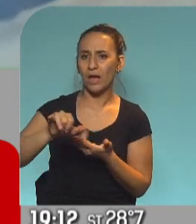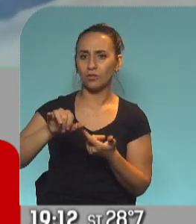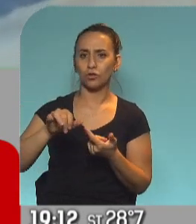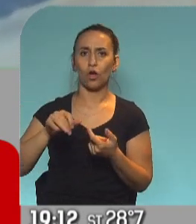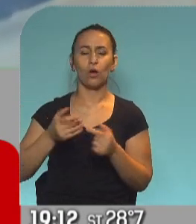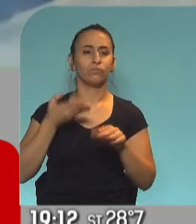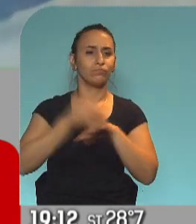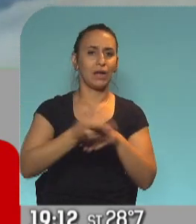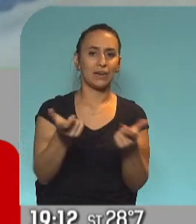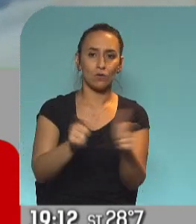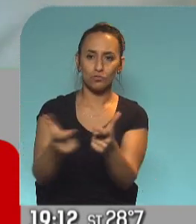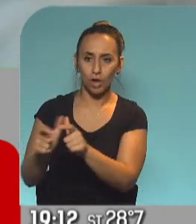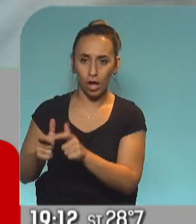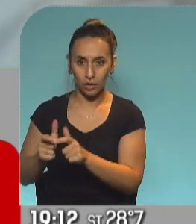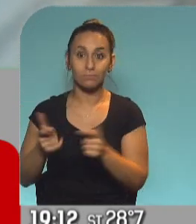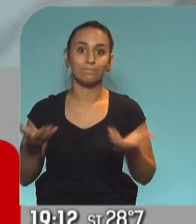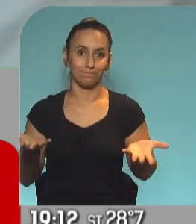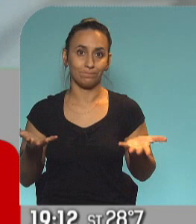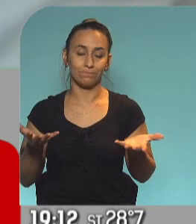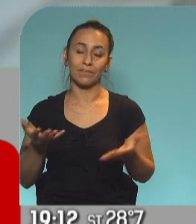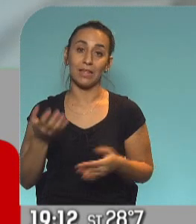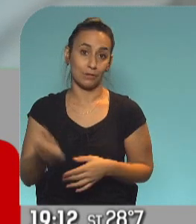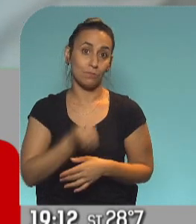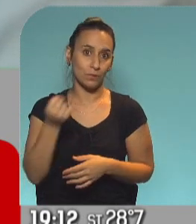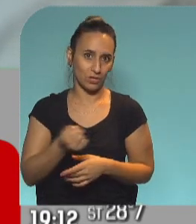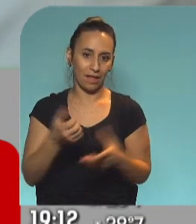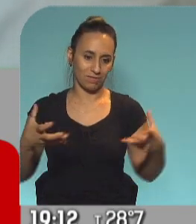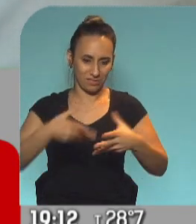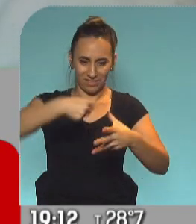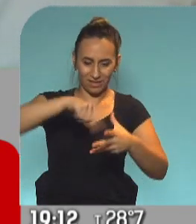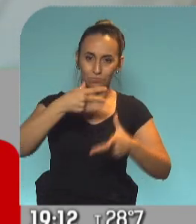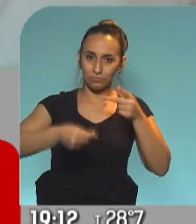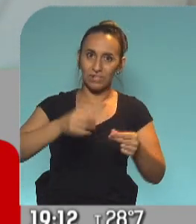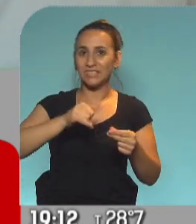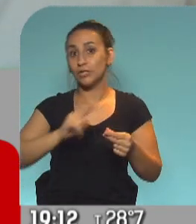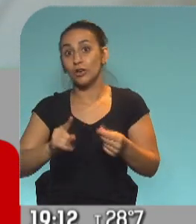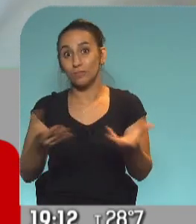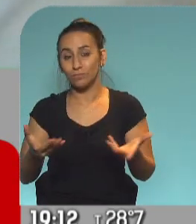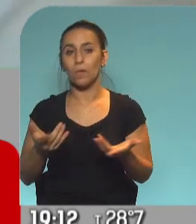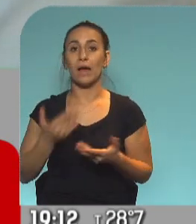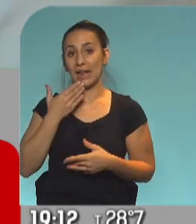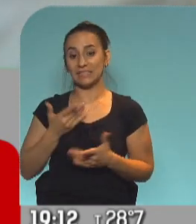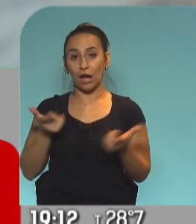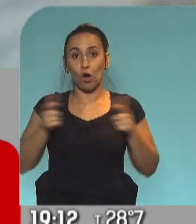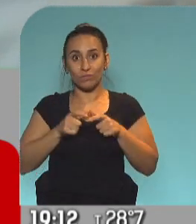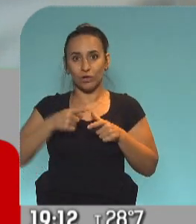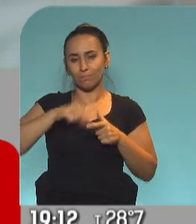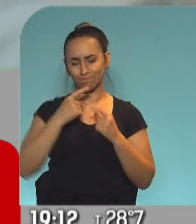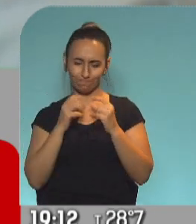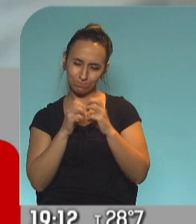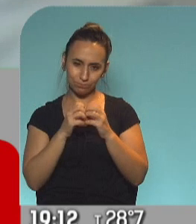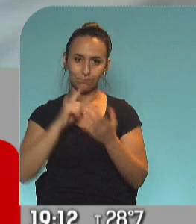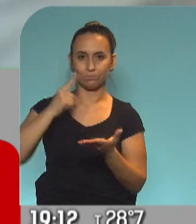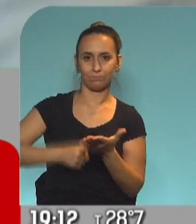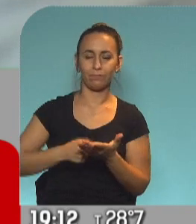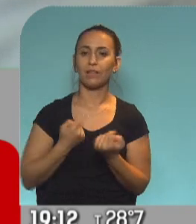a reuniones. Entonces bueno, de ahí esto es lo que se va a empezar a determinar. Y el último punto, también importante, y esto